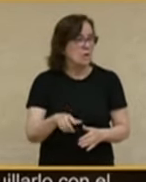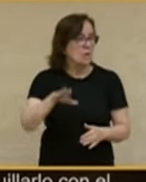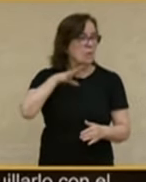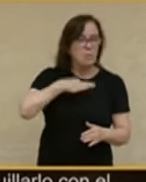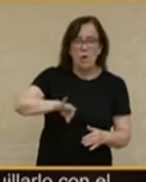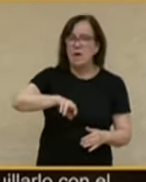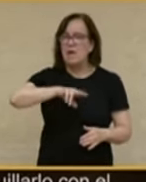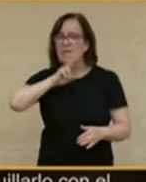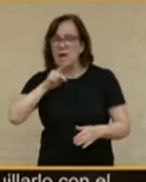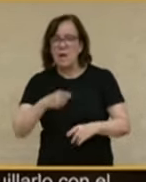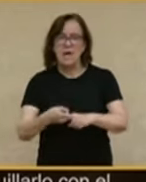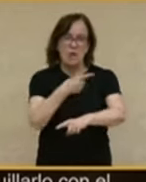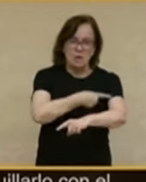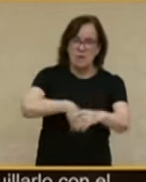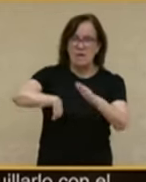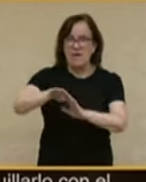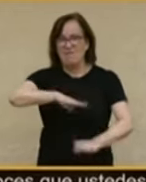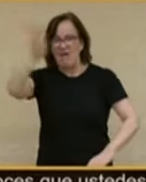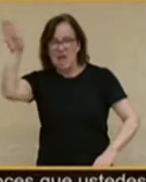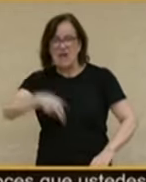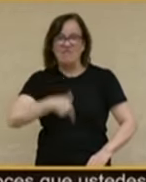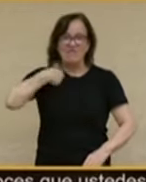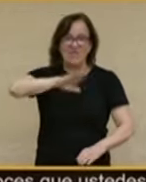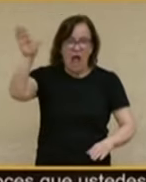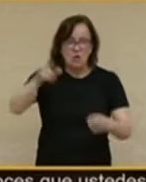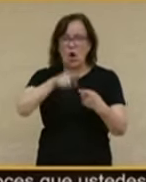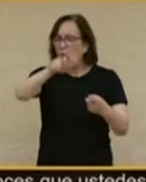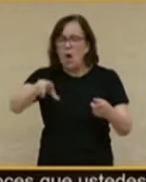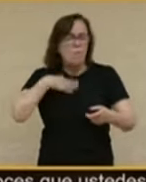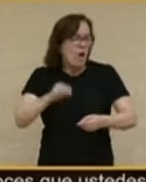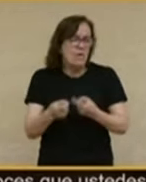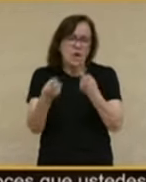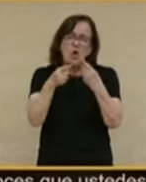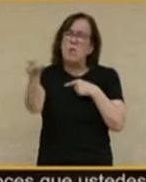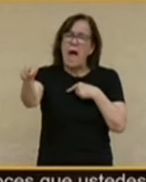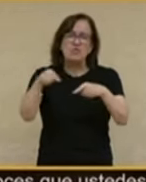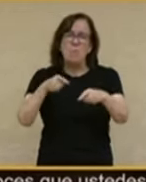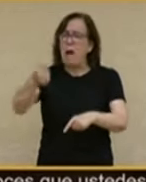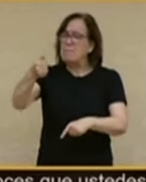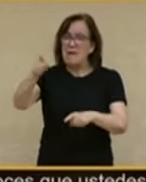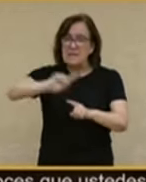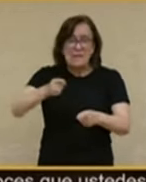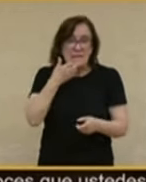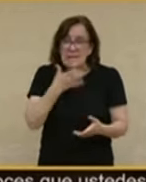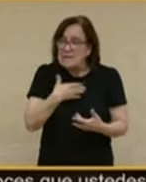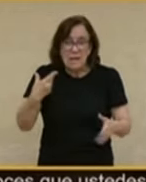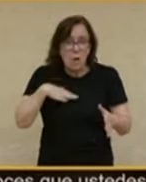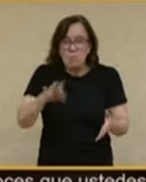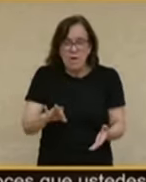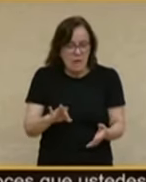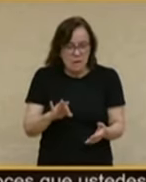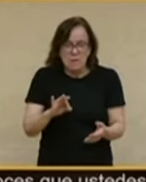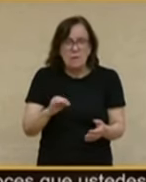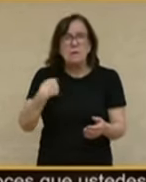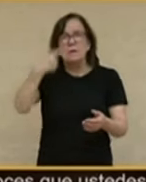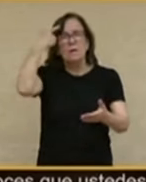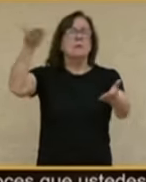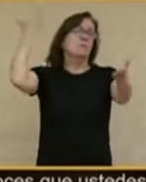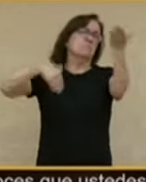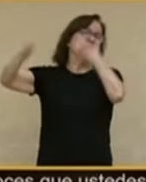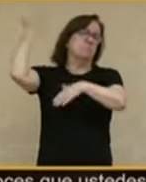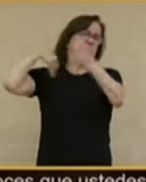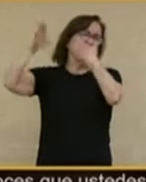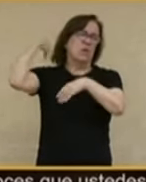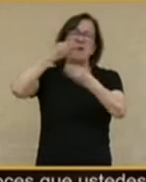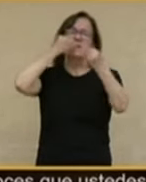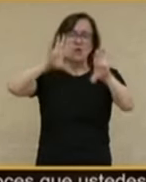hablar de derecha, de ultraderecha, de fachas, de Franco. Pueden decir una y otra vez, y tú más. Si quieren, pueden remontarse al pleistoceno. Pero